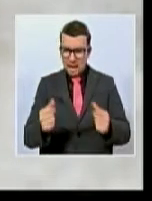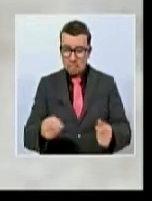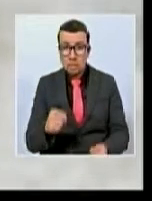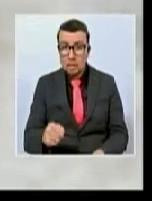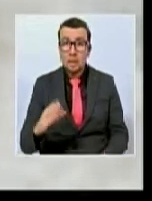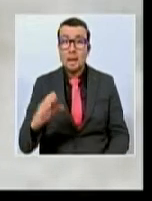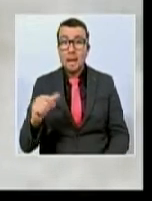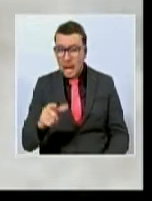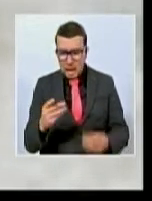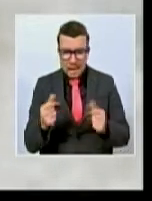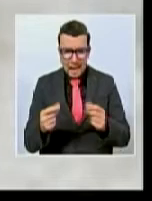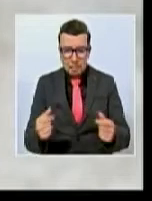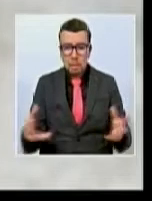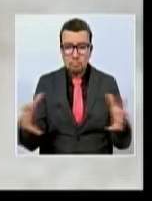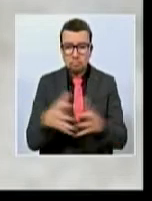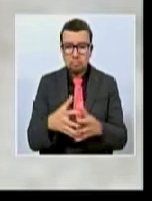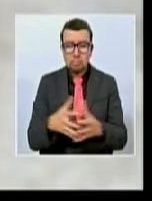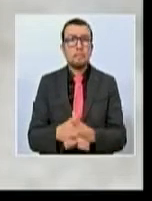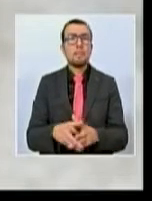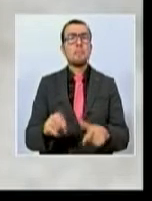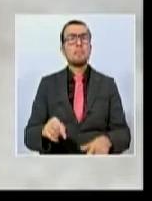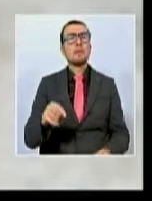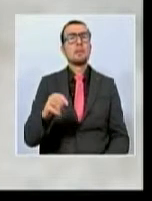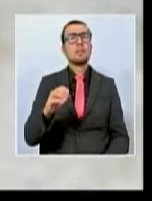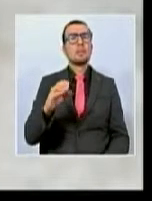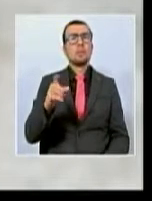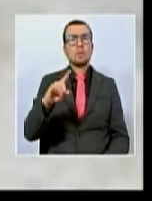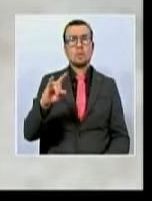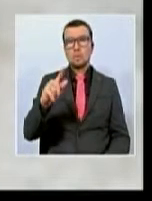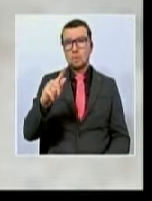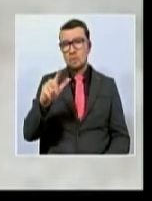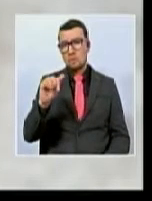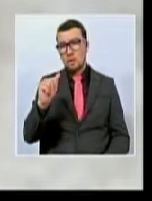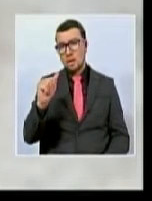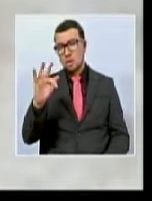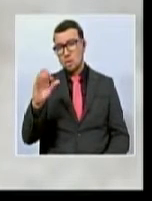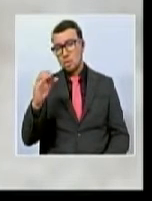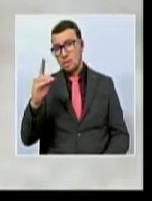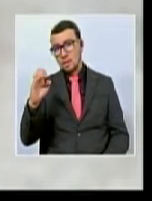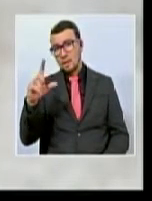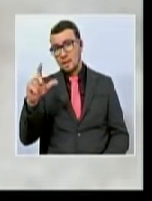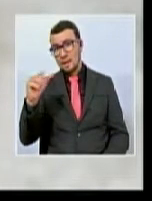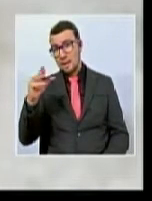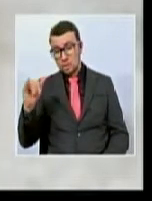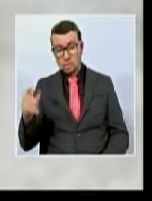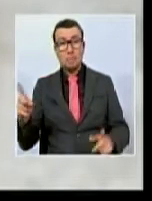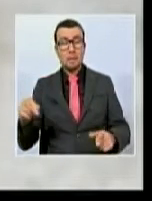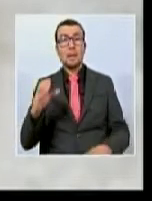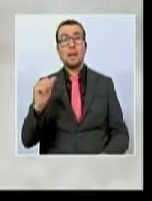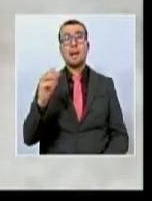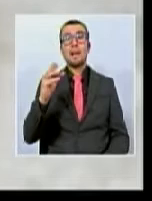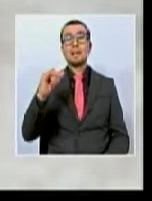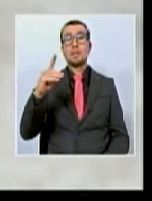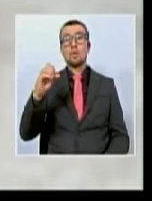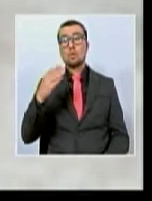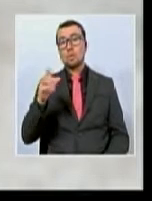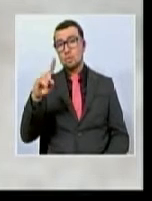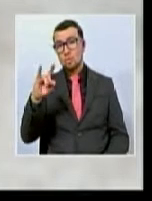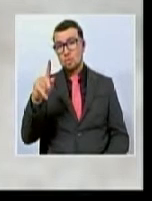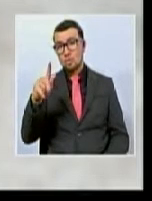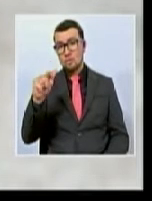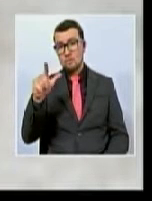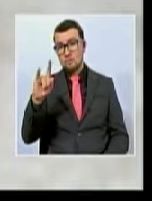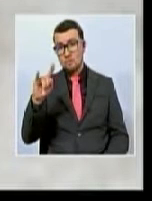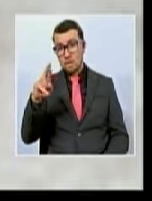cal. También pasan por sulfato de calcio y ácido sulfúrico para que tenga aspecto blanco. Debes tener claro que este azúcar